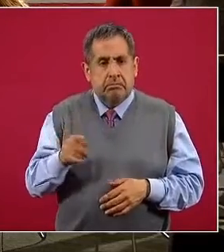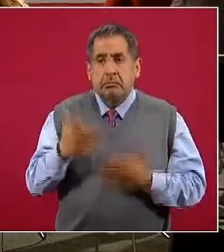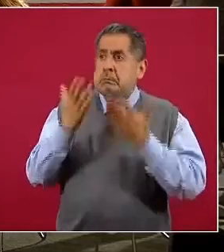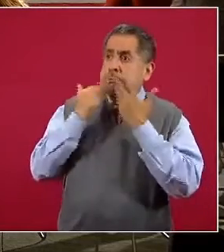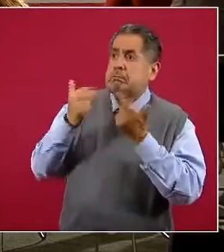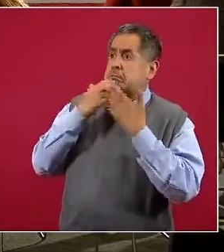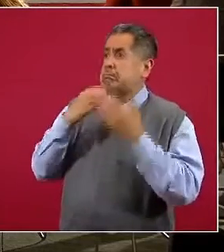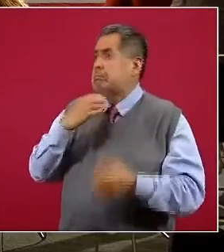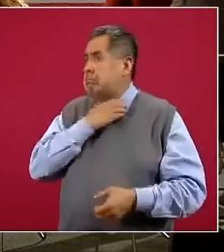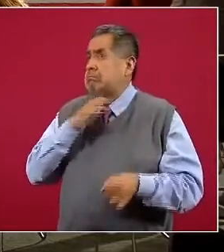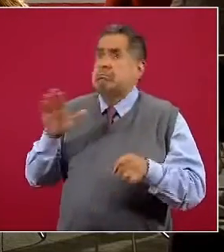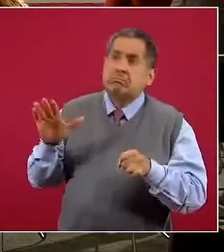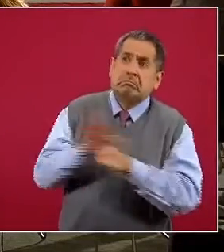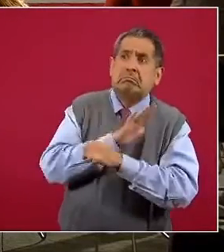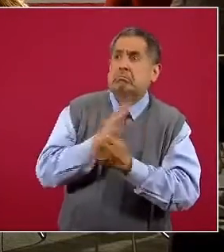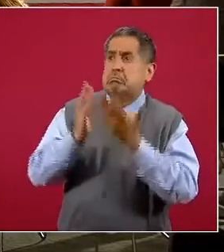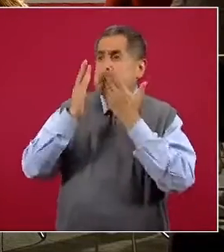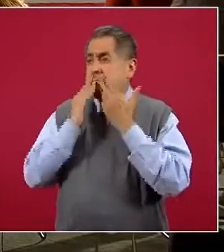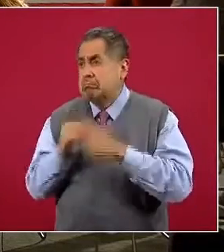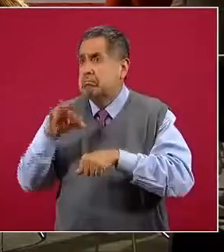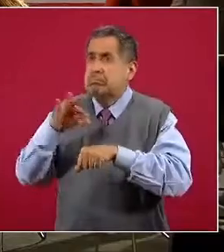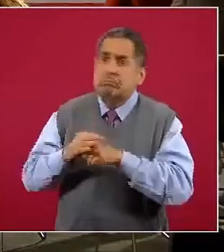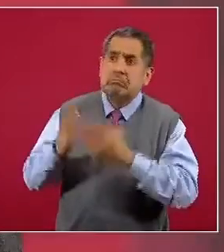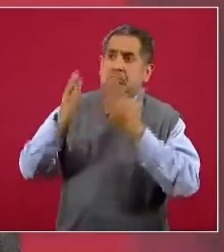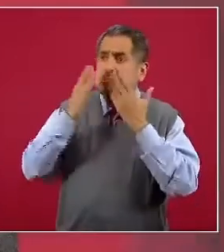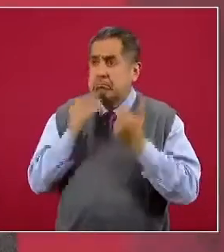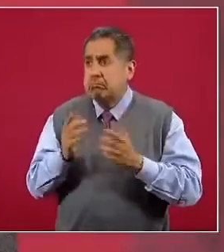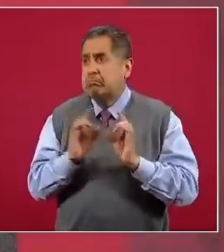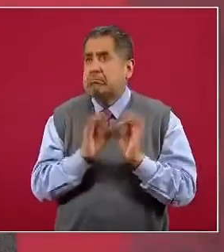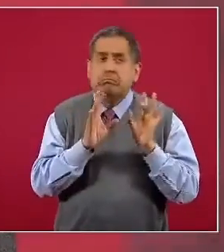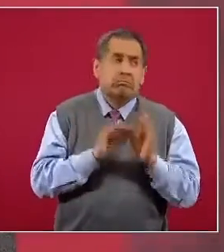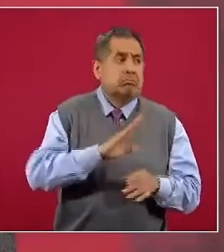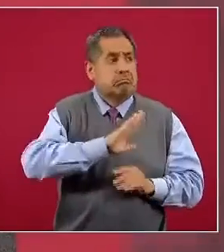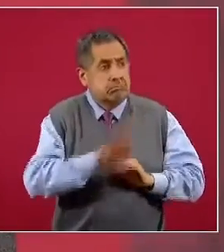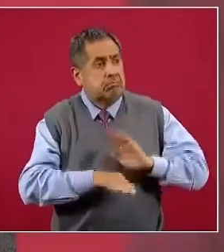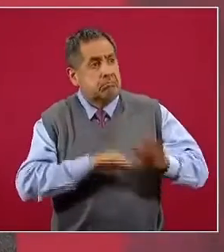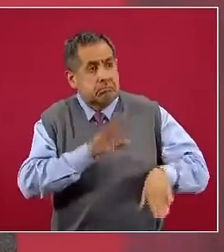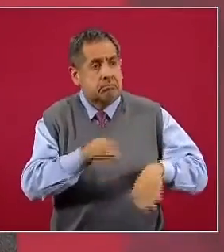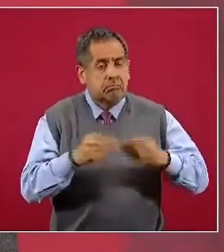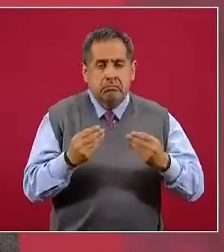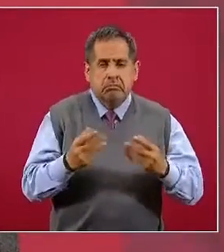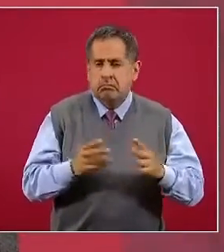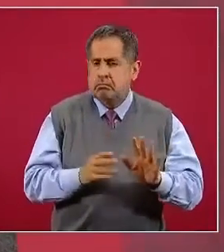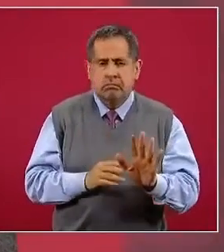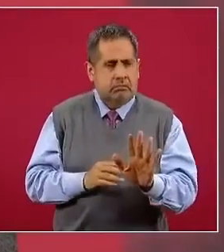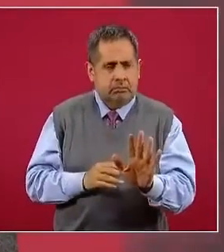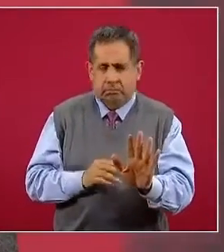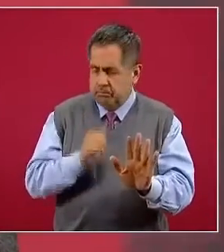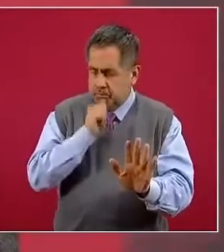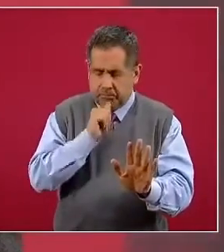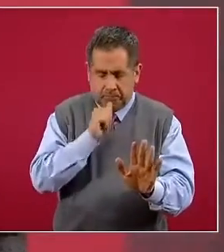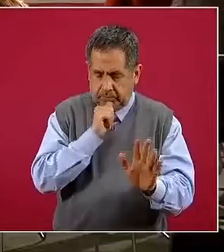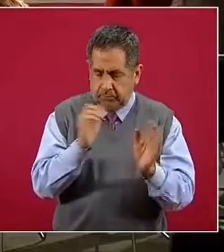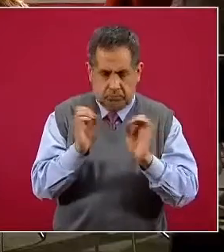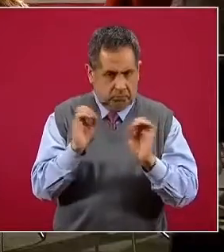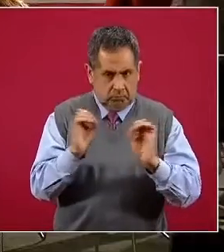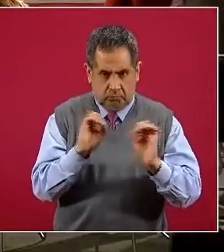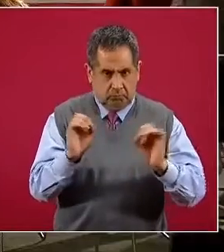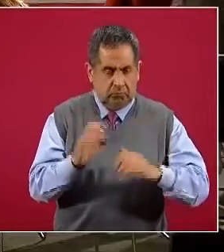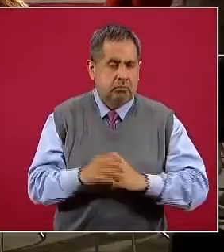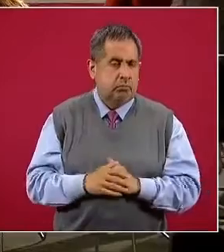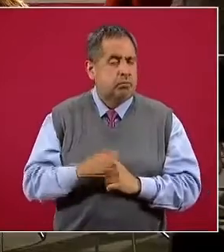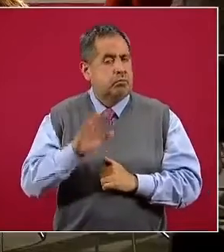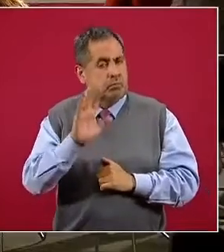de médicos, por falta de equipos, de ventiladores, pudiera existir una defunción en este sentido.